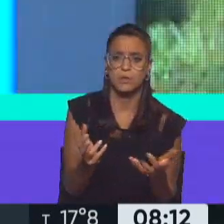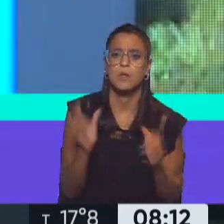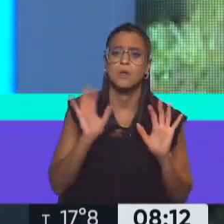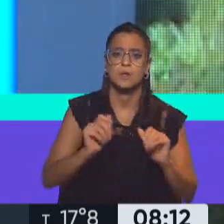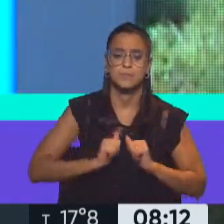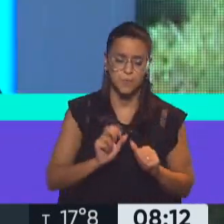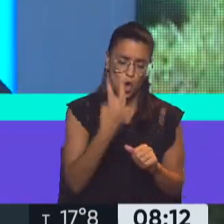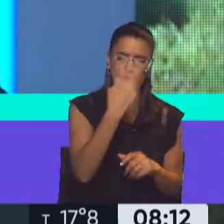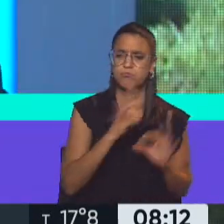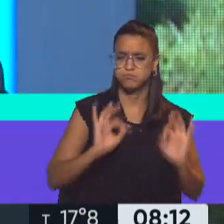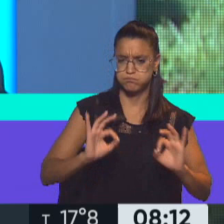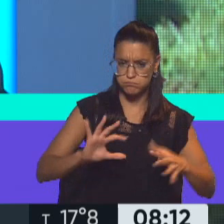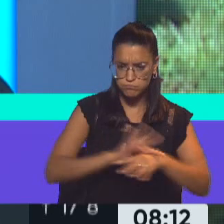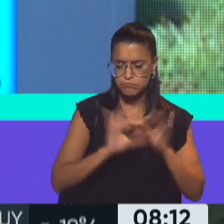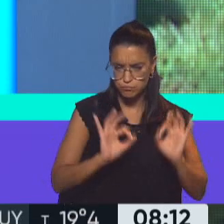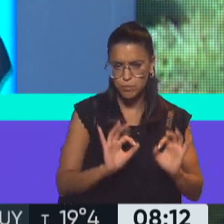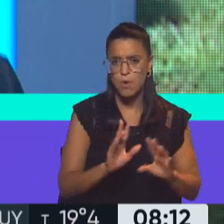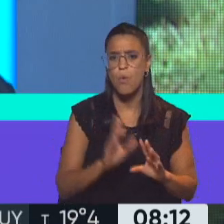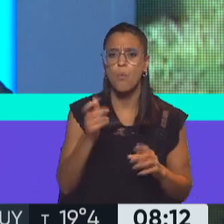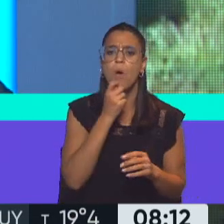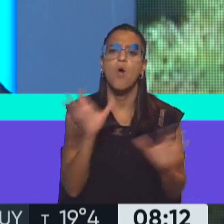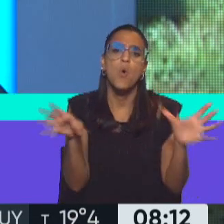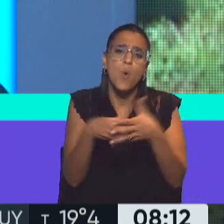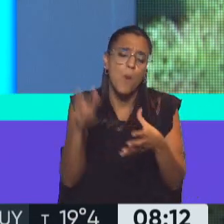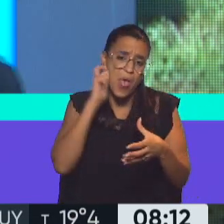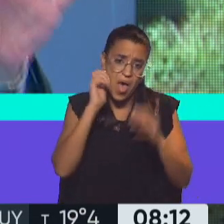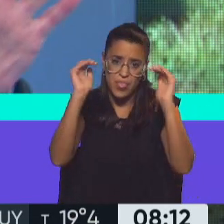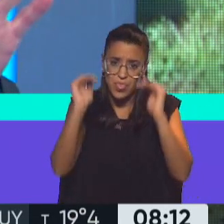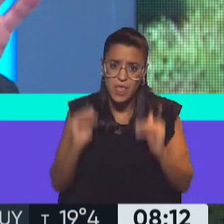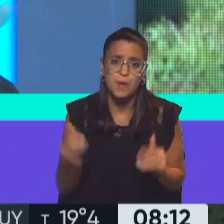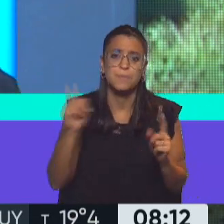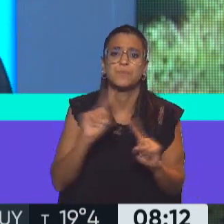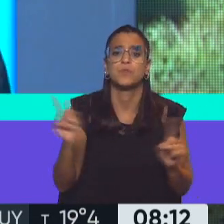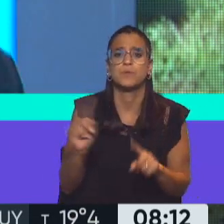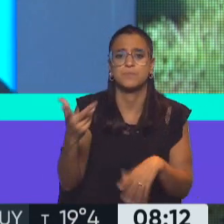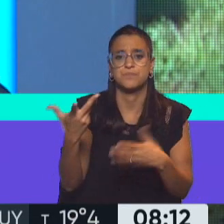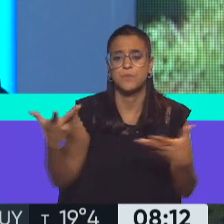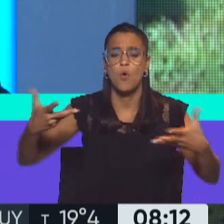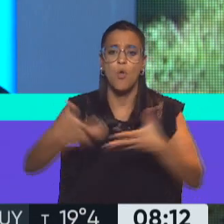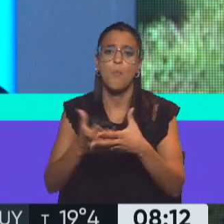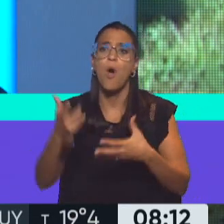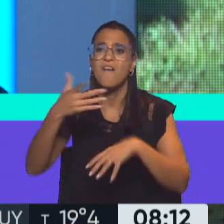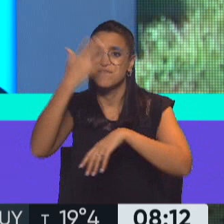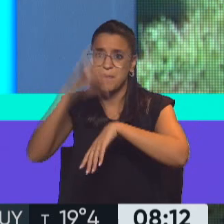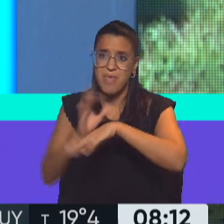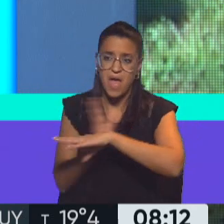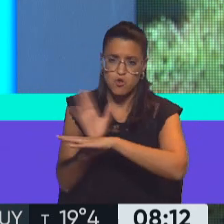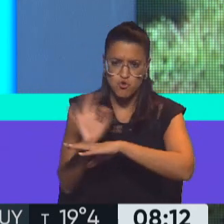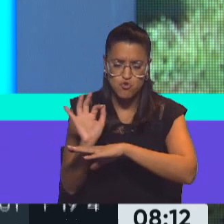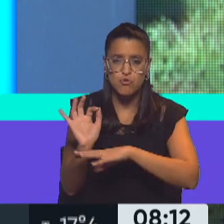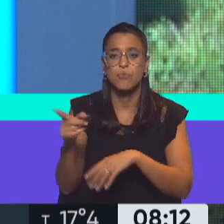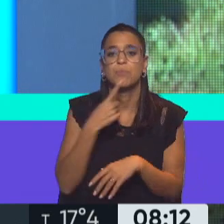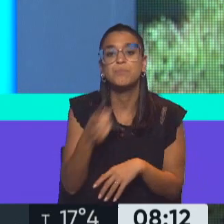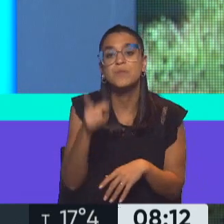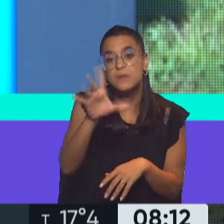tienen una buena llegue. cobertura y cuando les llegue de acuerdo al grupo etario, porque no van a ser los inmunocomprometidos, cuando llega para el grupo etario, recordemos